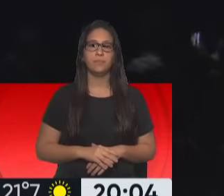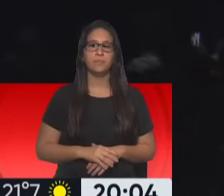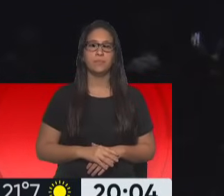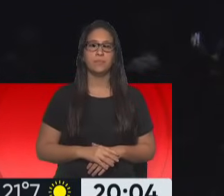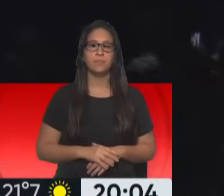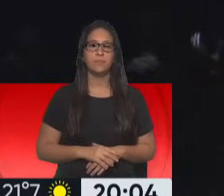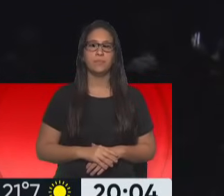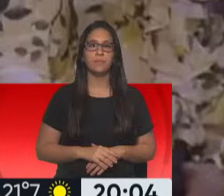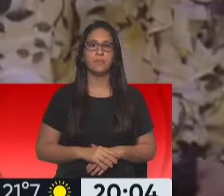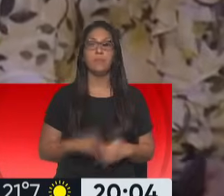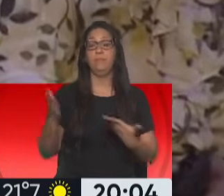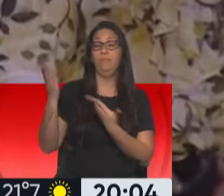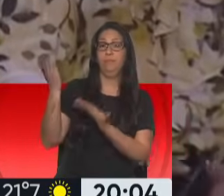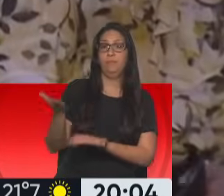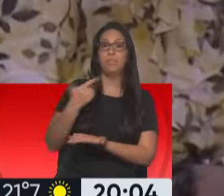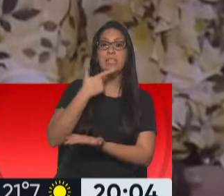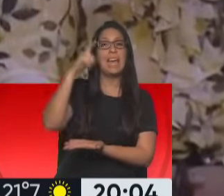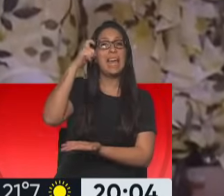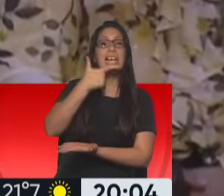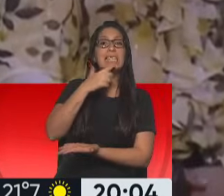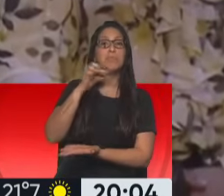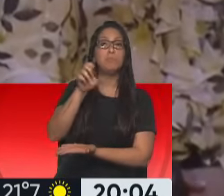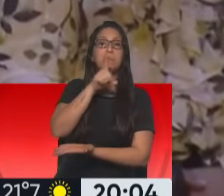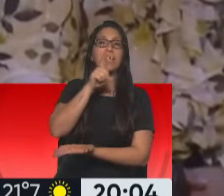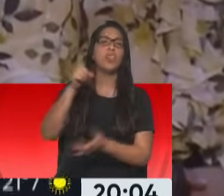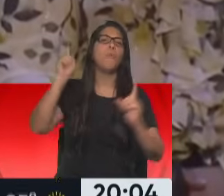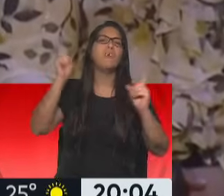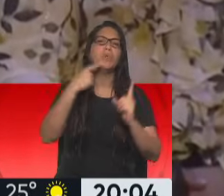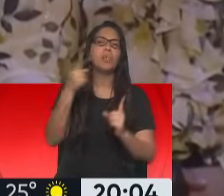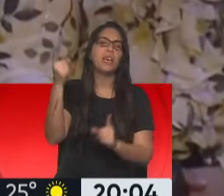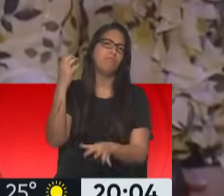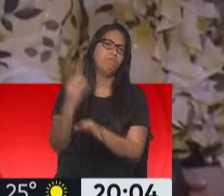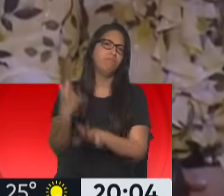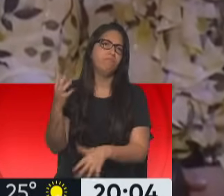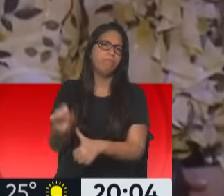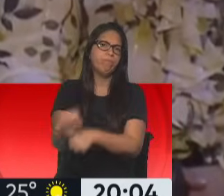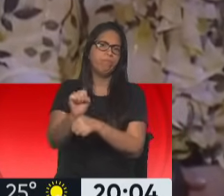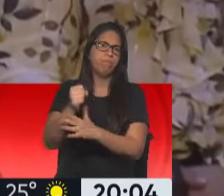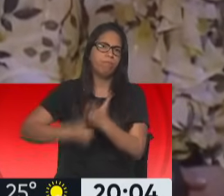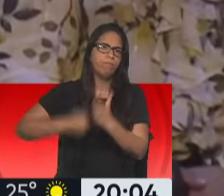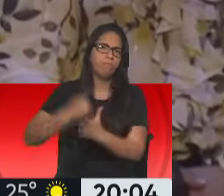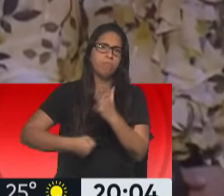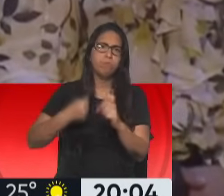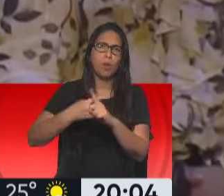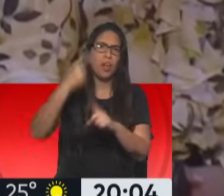Justamente el profe Espert, porque ha sido un vanguardista a la hora de dar la batalla por las ideas de la